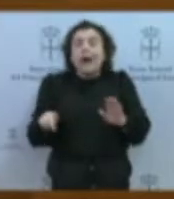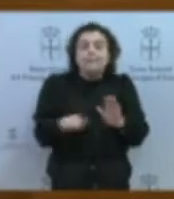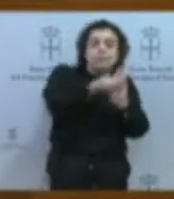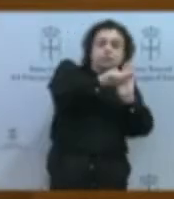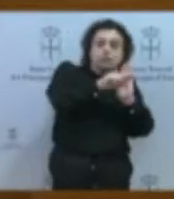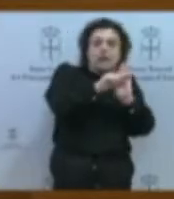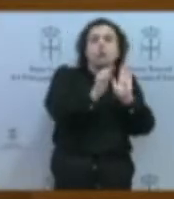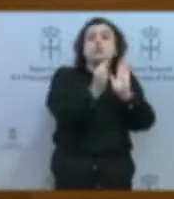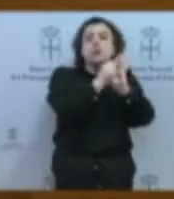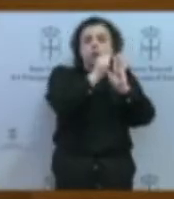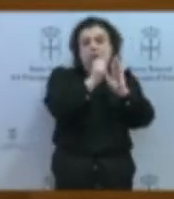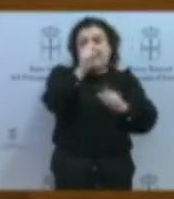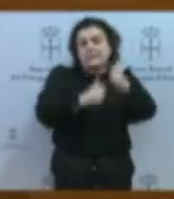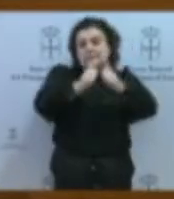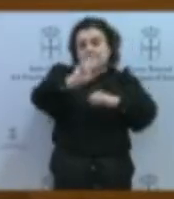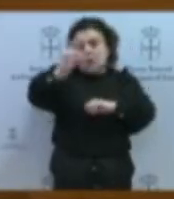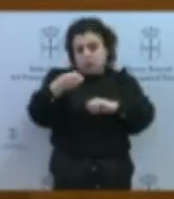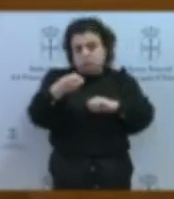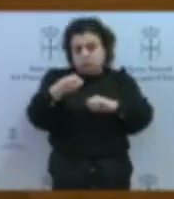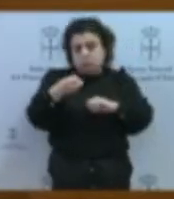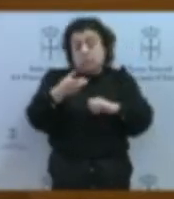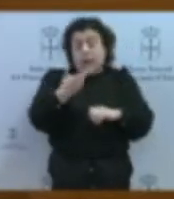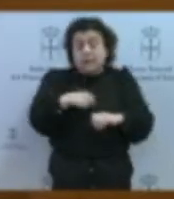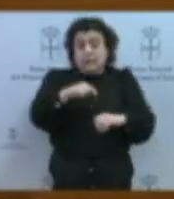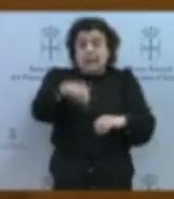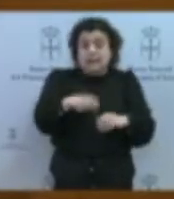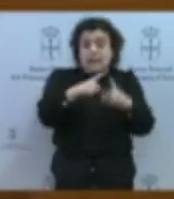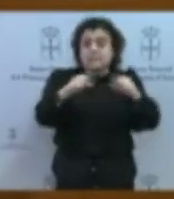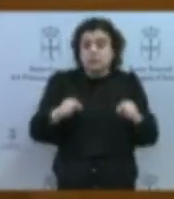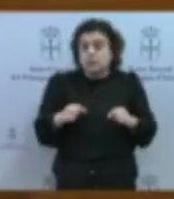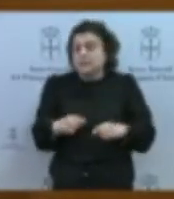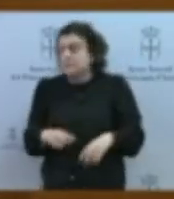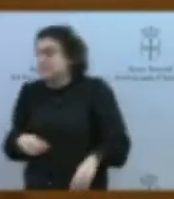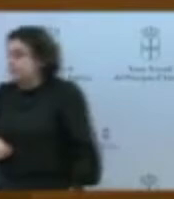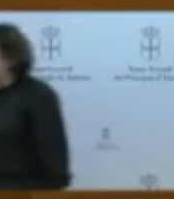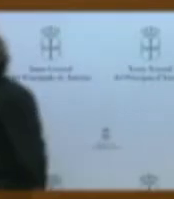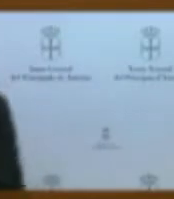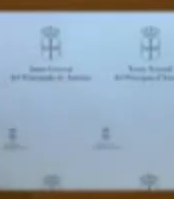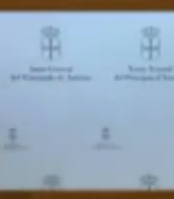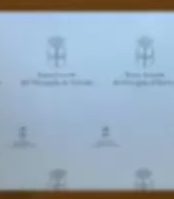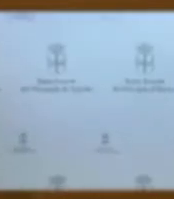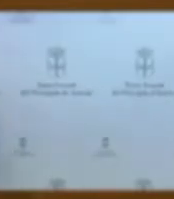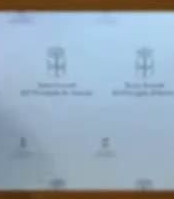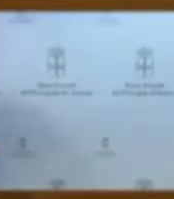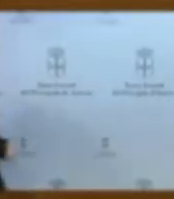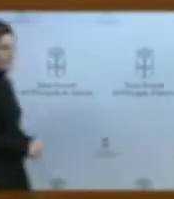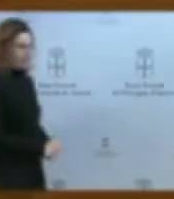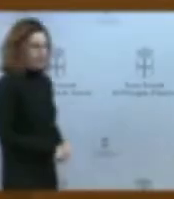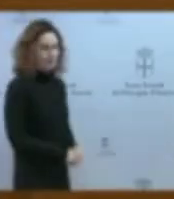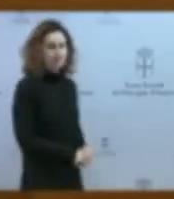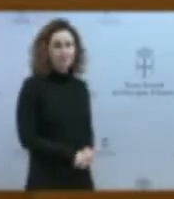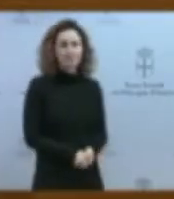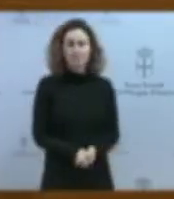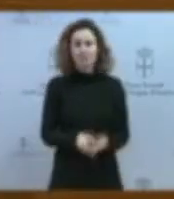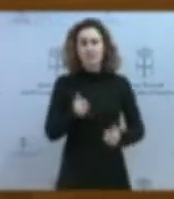puede dar la paradoja de que una persona que no se ha presentado a las oposiciones aquí en Asturias y que tenga una nota de un 9, por ejemplo,